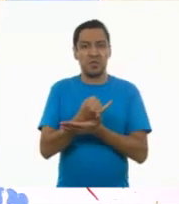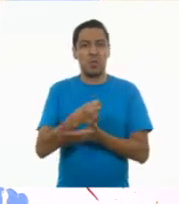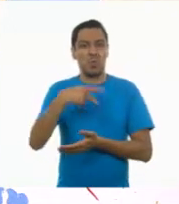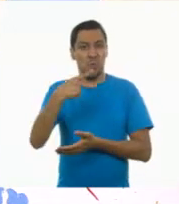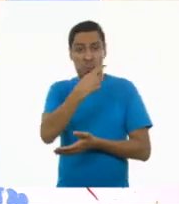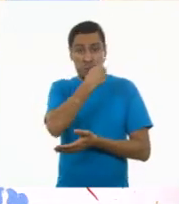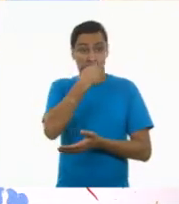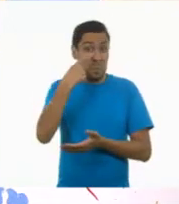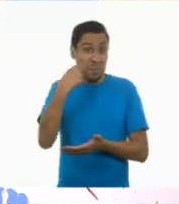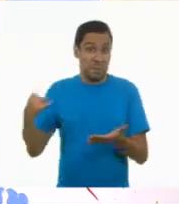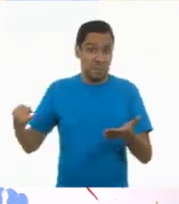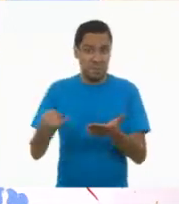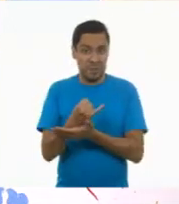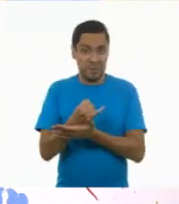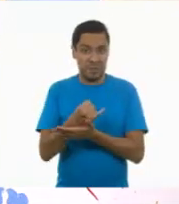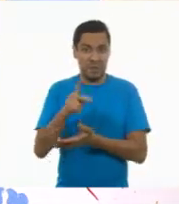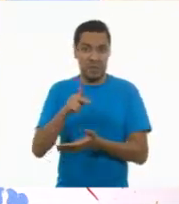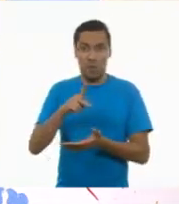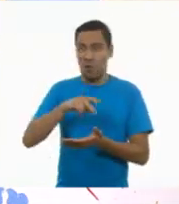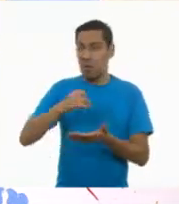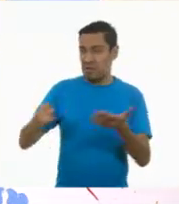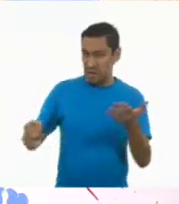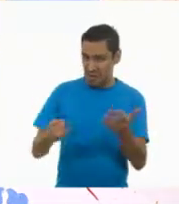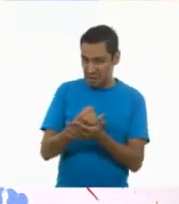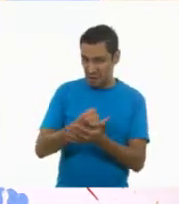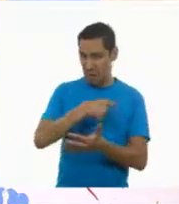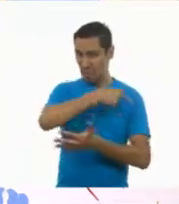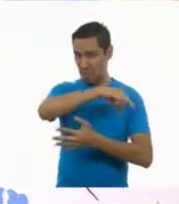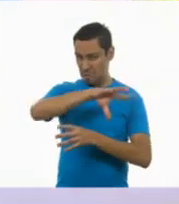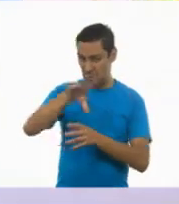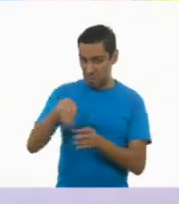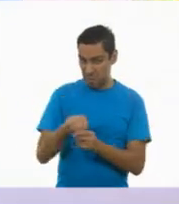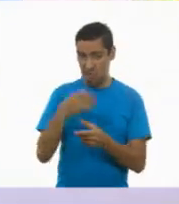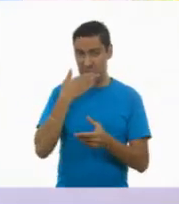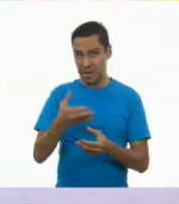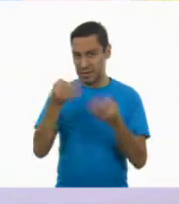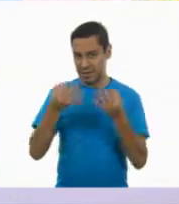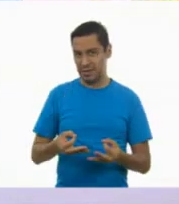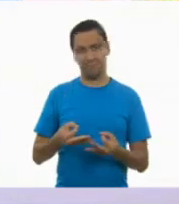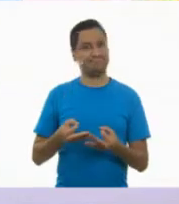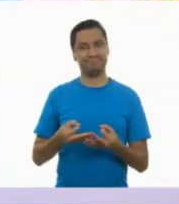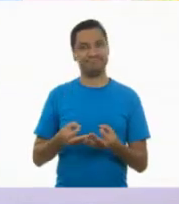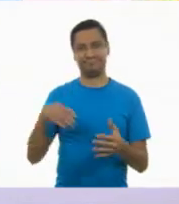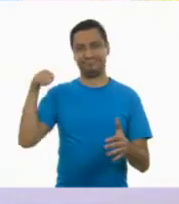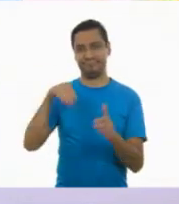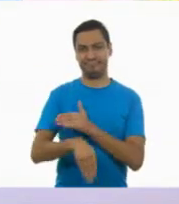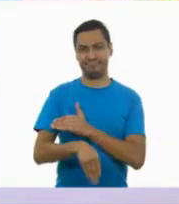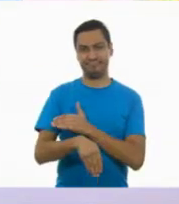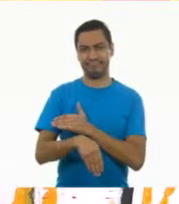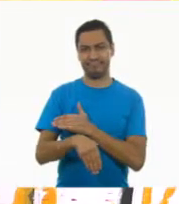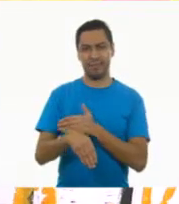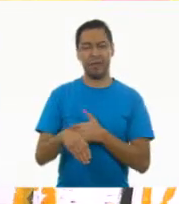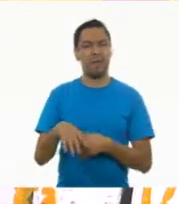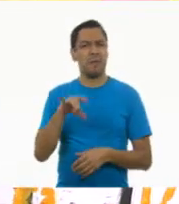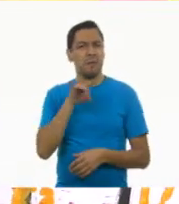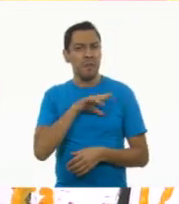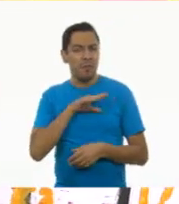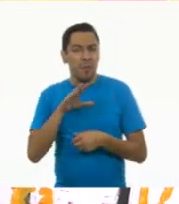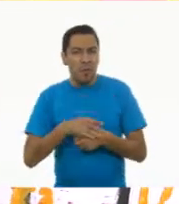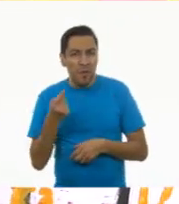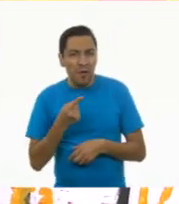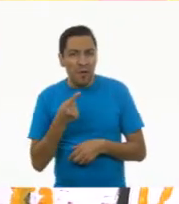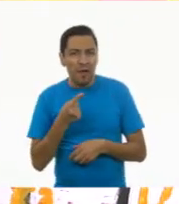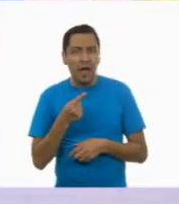propias decisiones. Aunque no todas fueron buenas. Exacto. ¿En serio? Oye, ¿pero qué fue lo que te dio miedo, Panchito? Pues